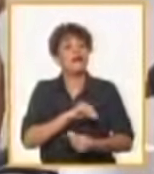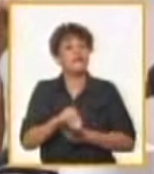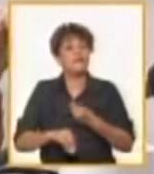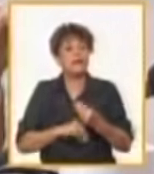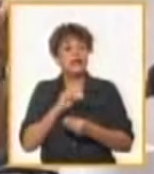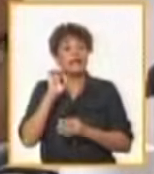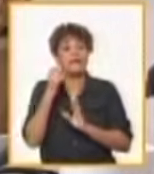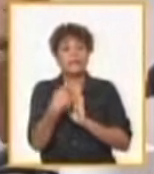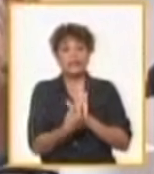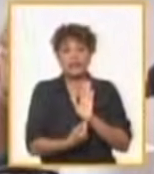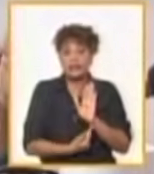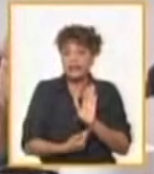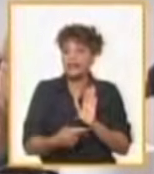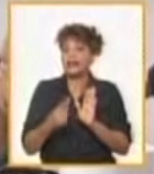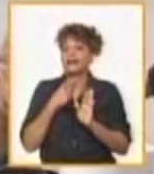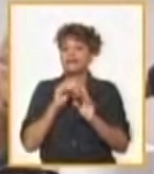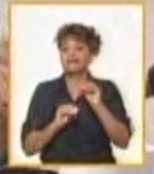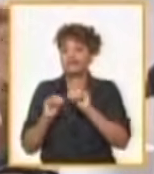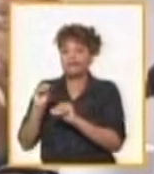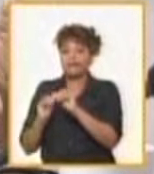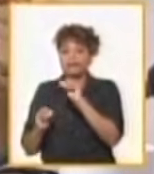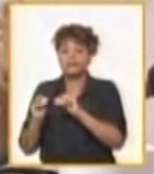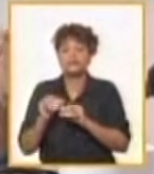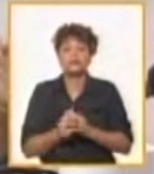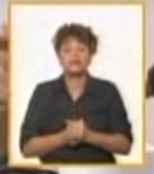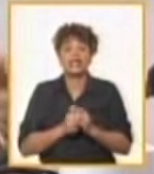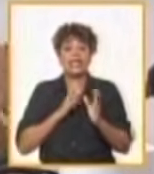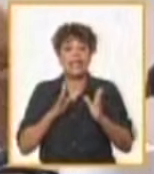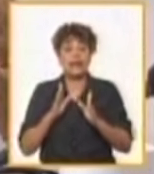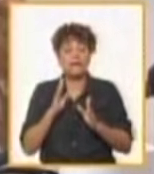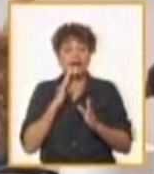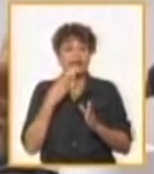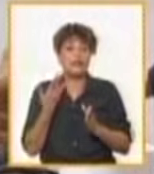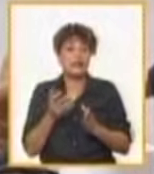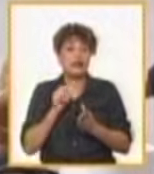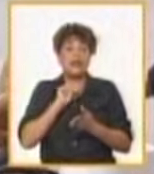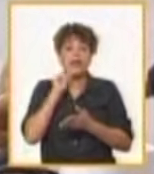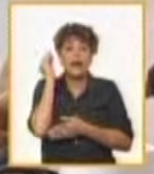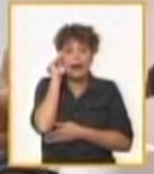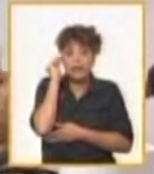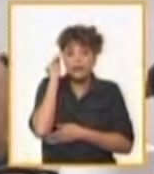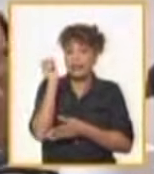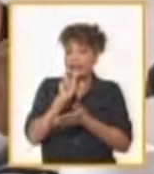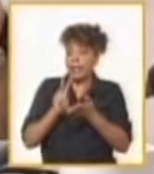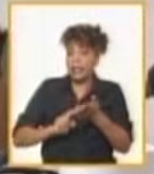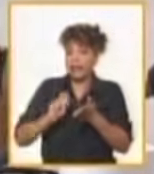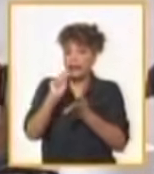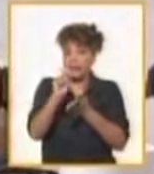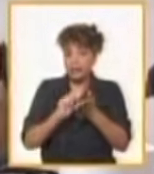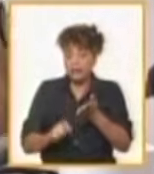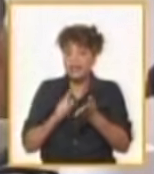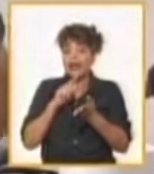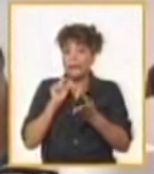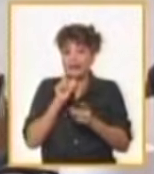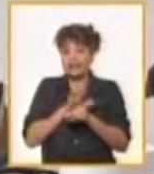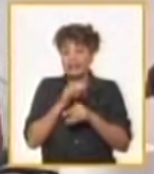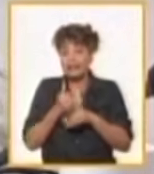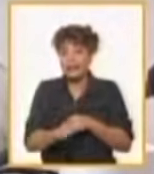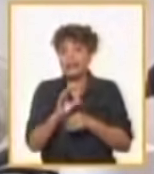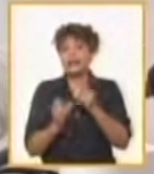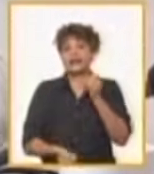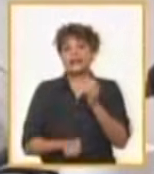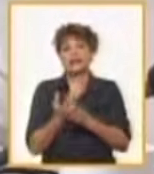porque a la campaña de alfabetización le sucedería la creación del sistema de becas, la creación de